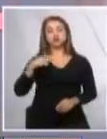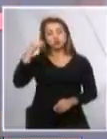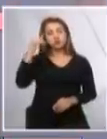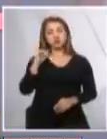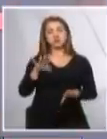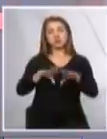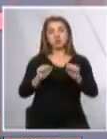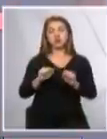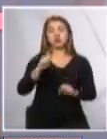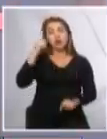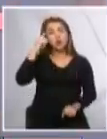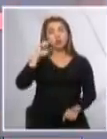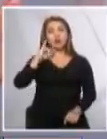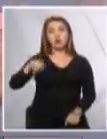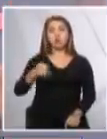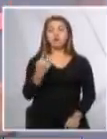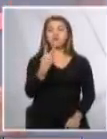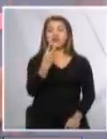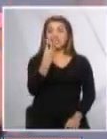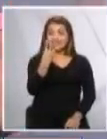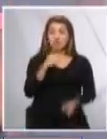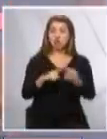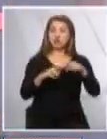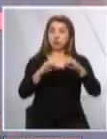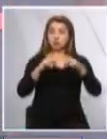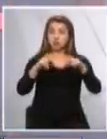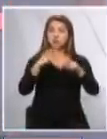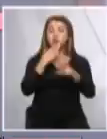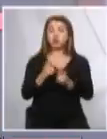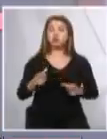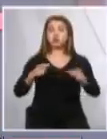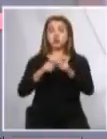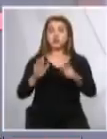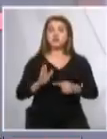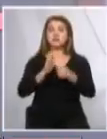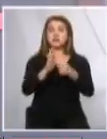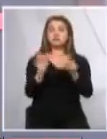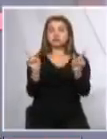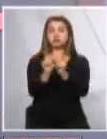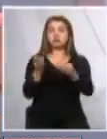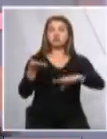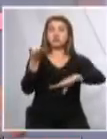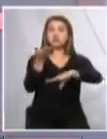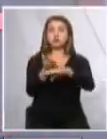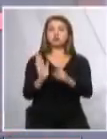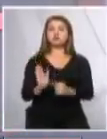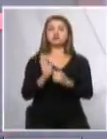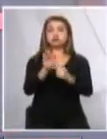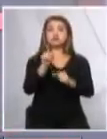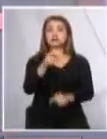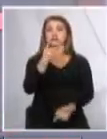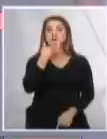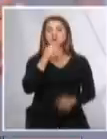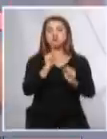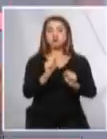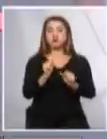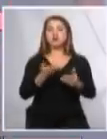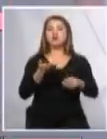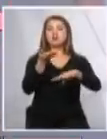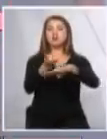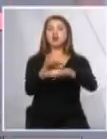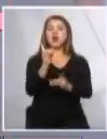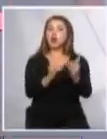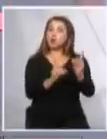Creo que el jueves 23 es otra oportunidad, ¿cierto? Cuando el Consejo le presente las conclusiones y las propuestas, ella también puede dar, de alguna